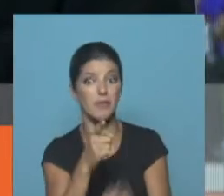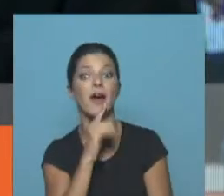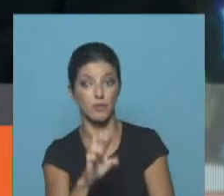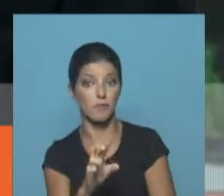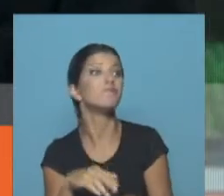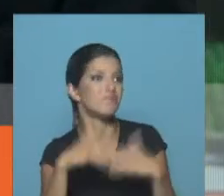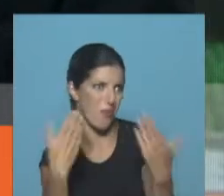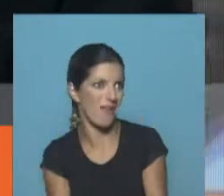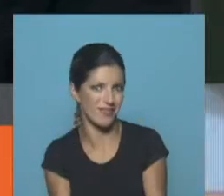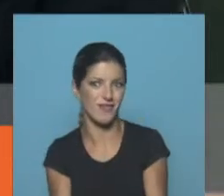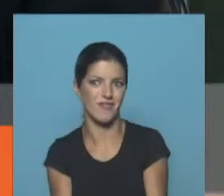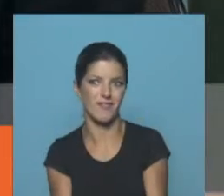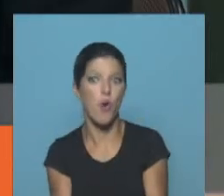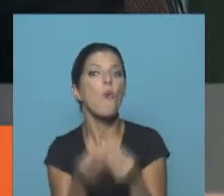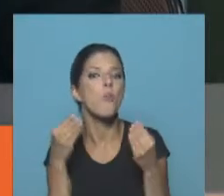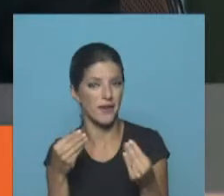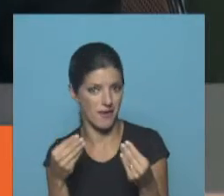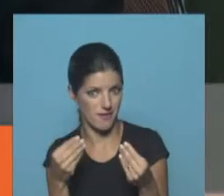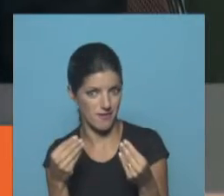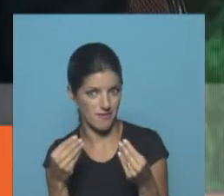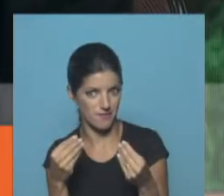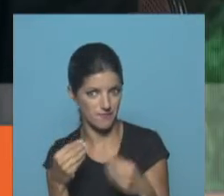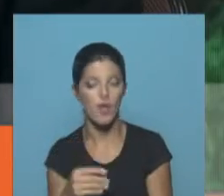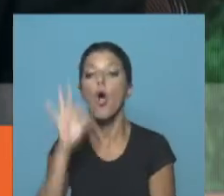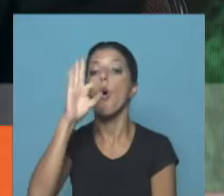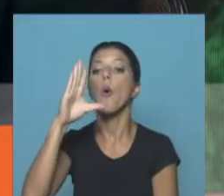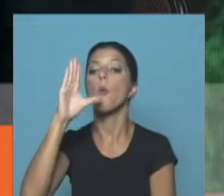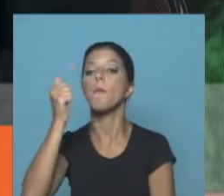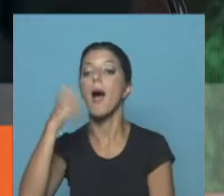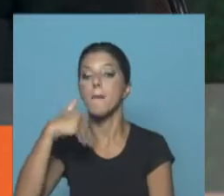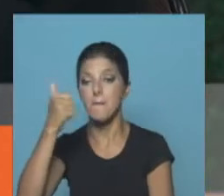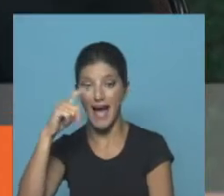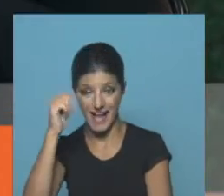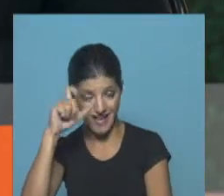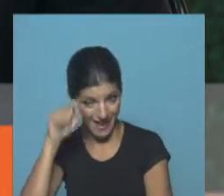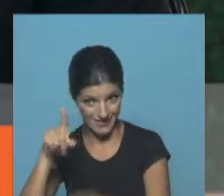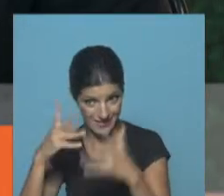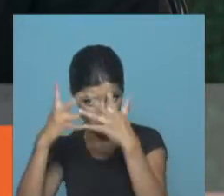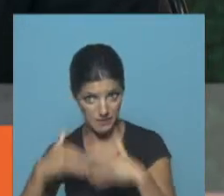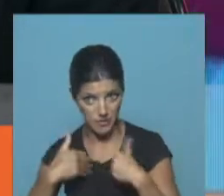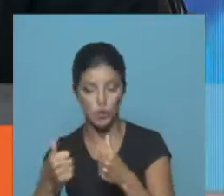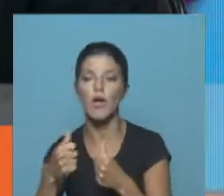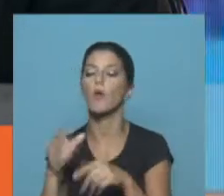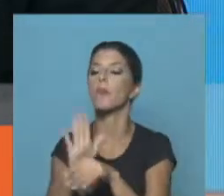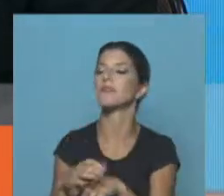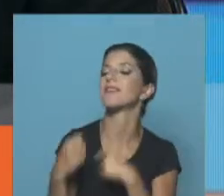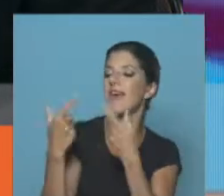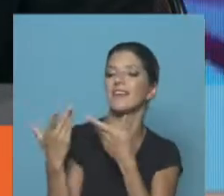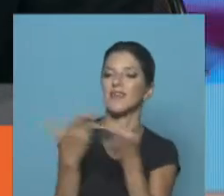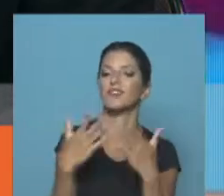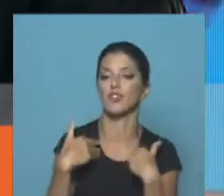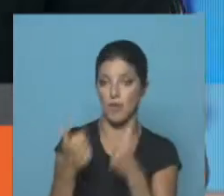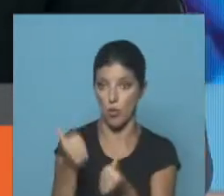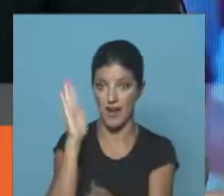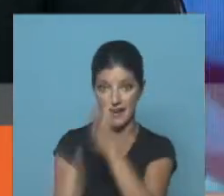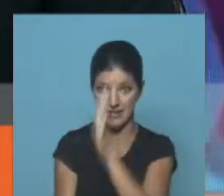está. Bueno, porque tienen el gran problema, porque el Obamacare, el gran problema del Obamacare es que le regala el servicio de salud a mucha gente, mientras que al que